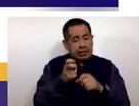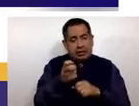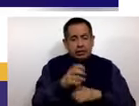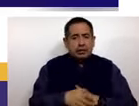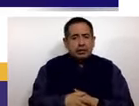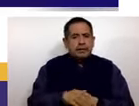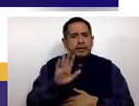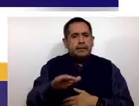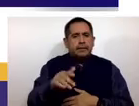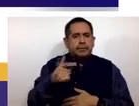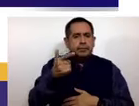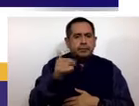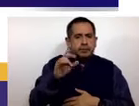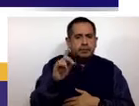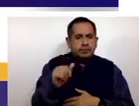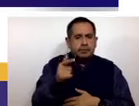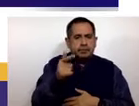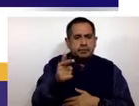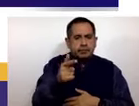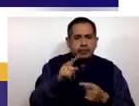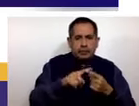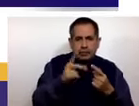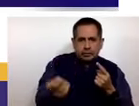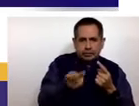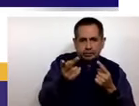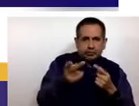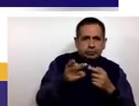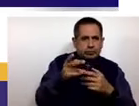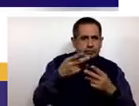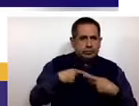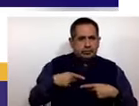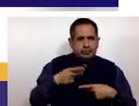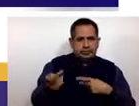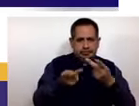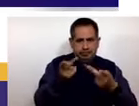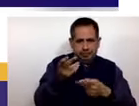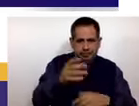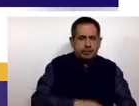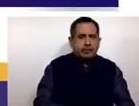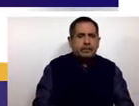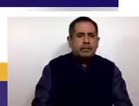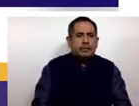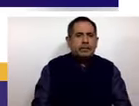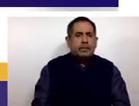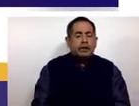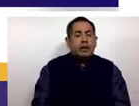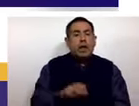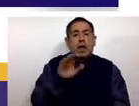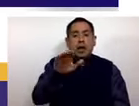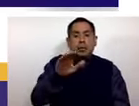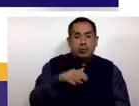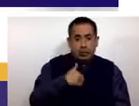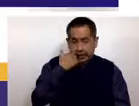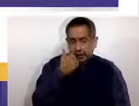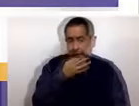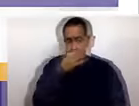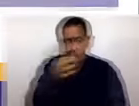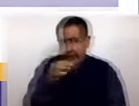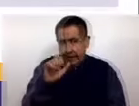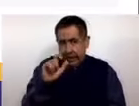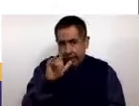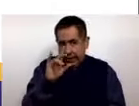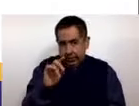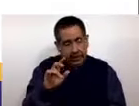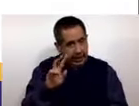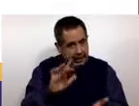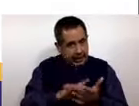Gildan te va a hacer una pregunta del público. A mí me gustaría comentarte también, Alejandra, que gracias por